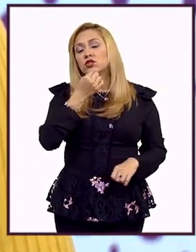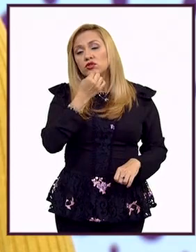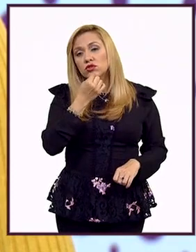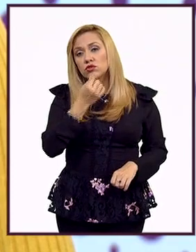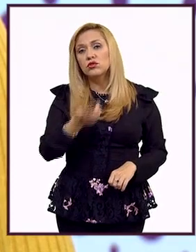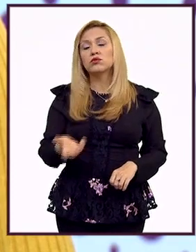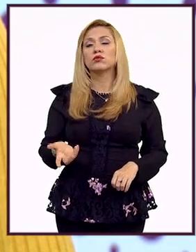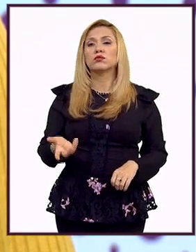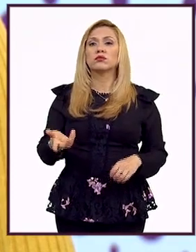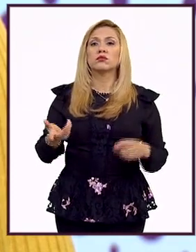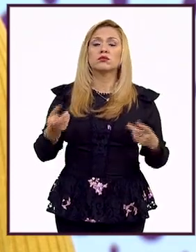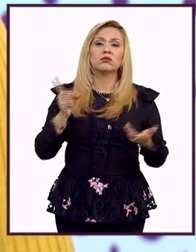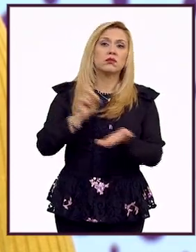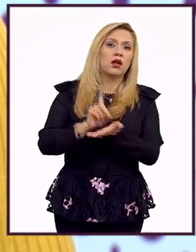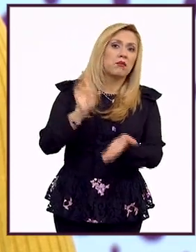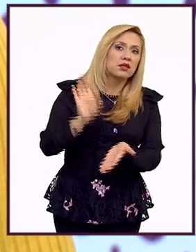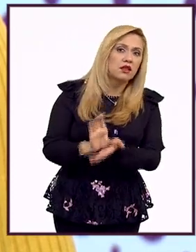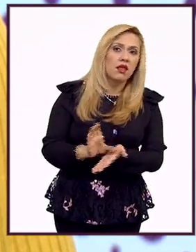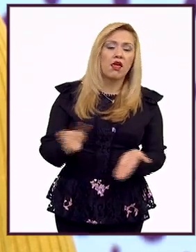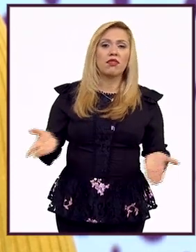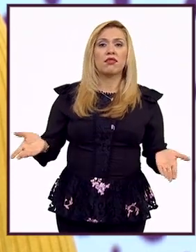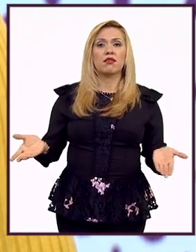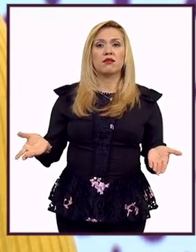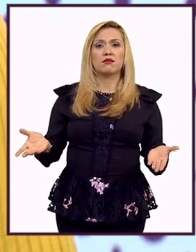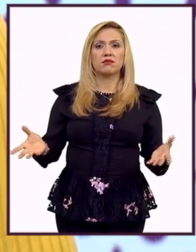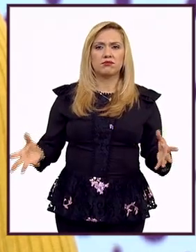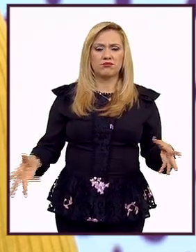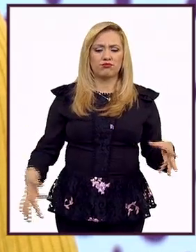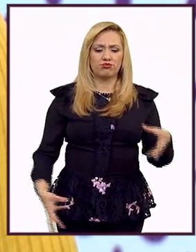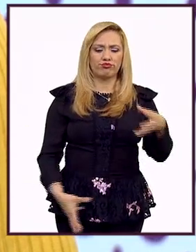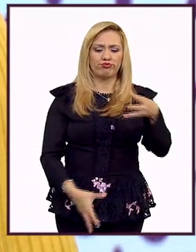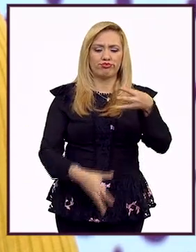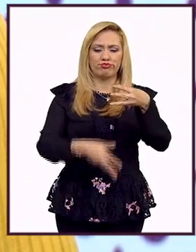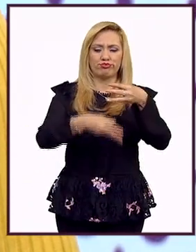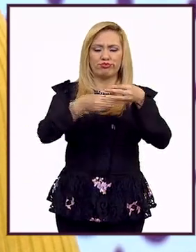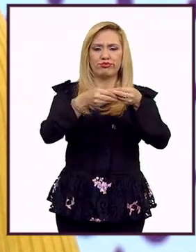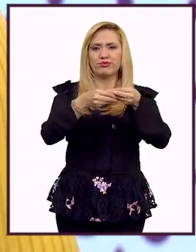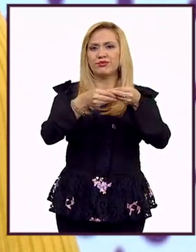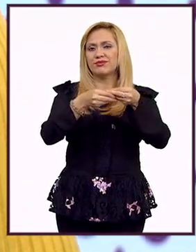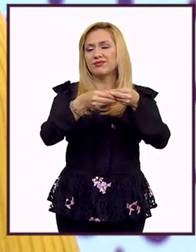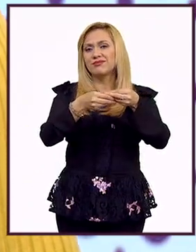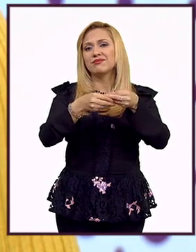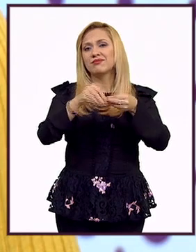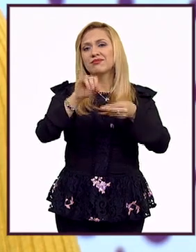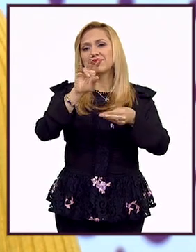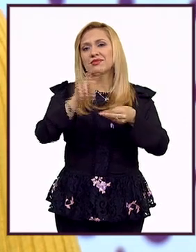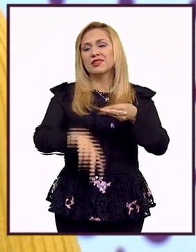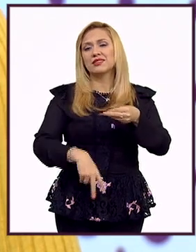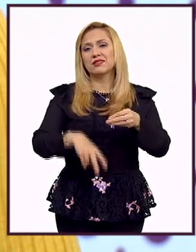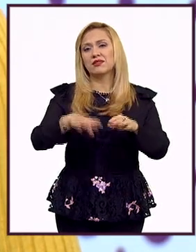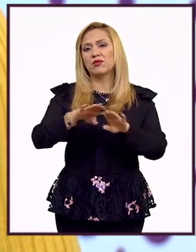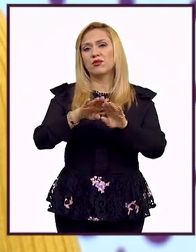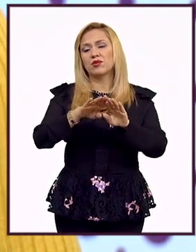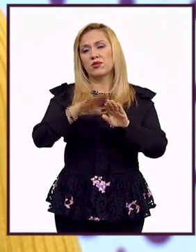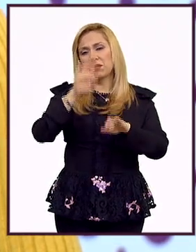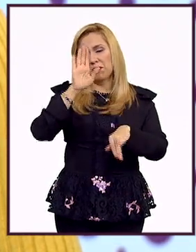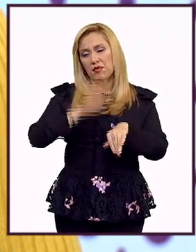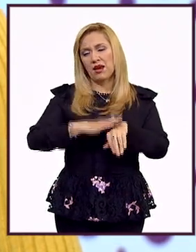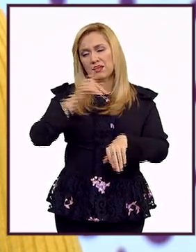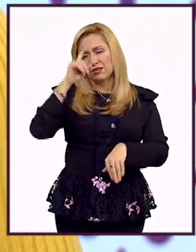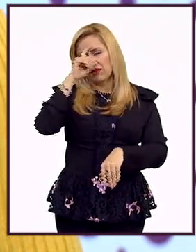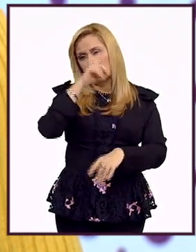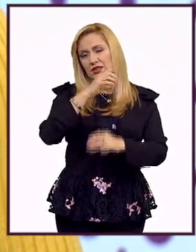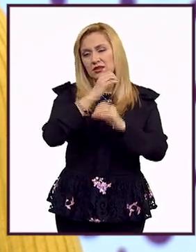situación de discapacidad, es decir, hay una capa de desigualdades que, por supuesto, afectan mucho más a